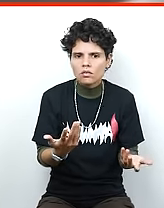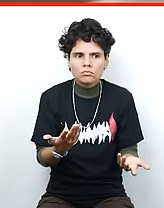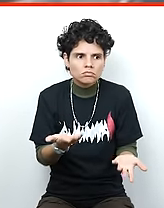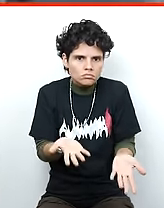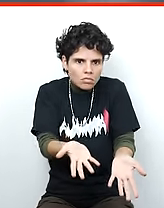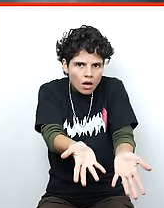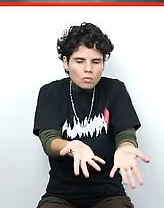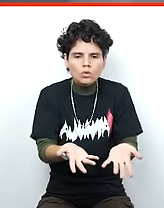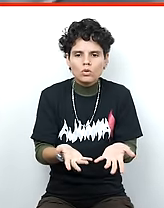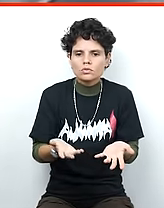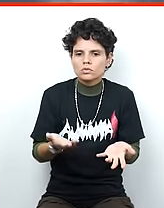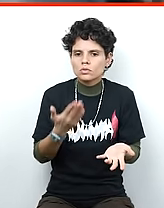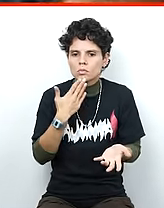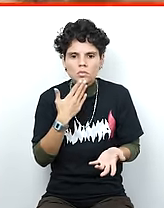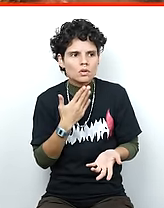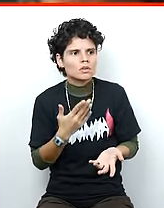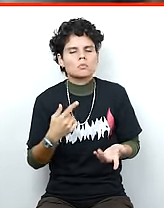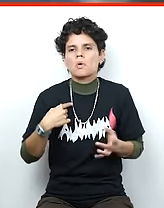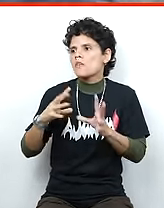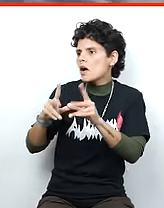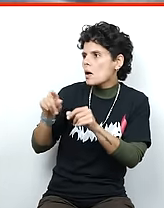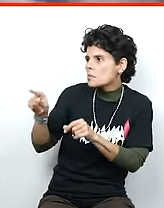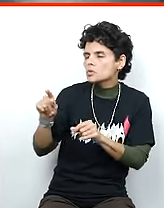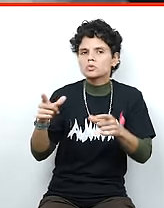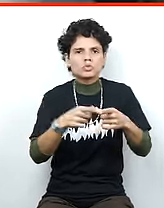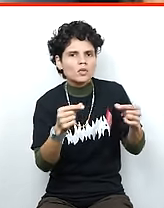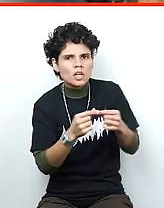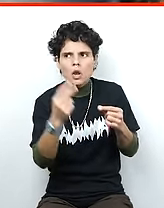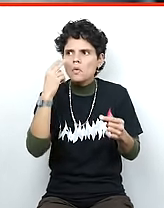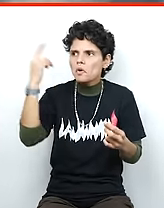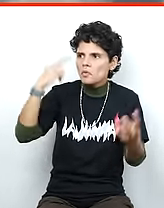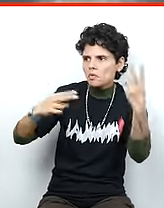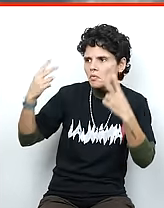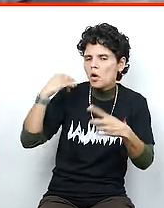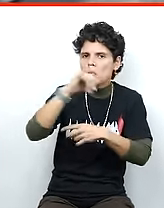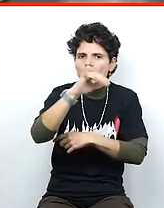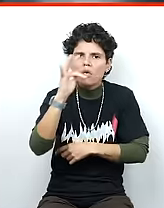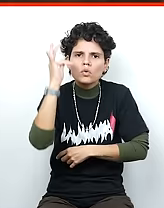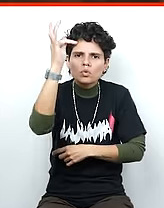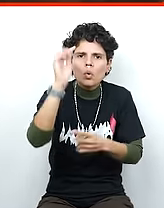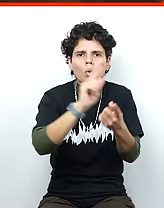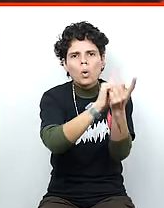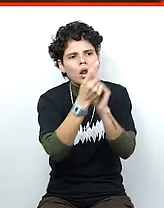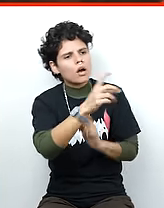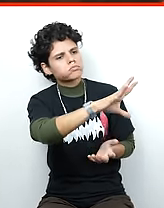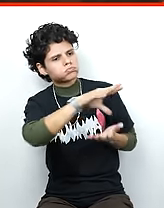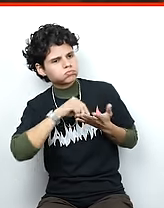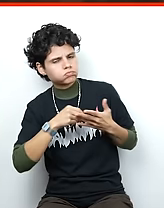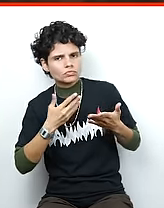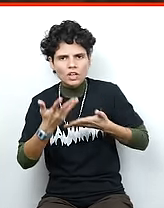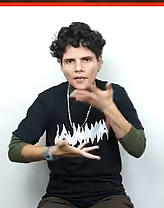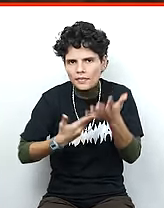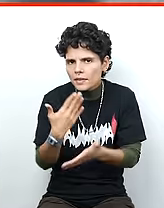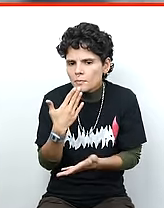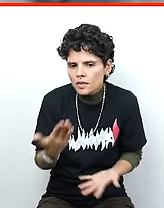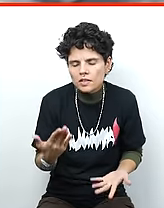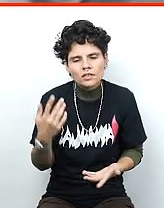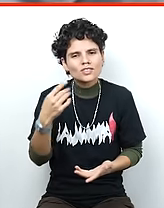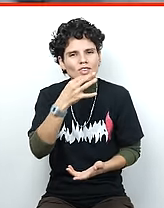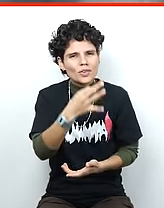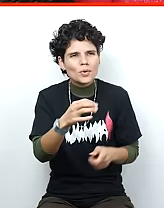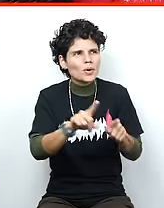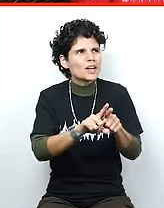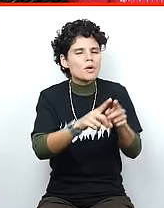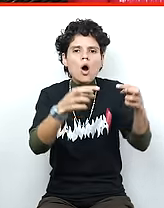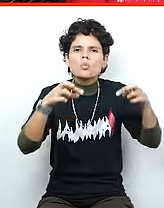para hablar de ellos, mi familiar o mi sobrino o esto, ha visto todo esto y puede cantar. ¿Me entendís? Como que a lo que quiero llegar es